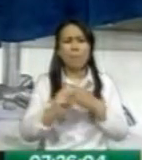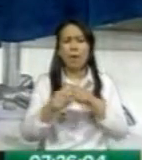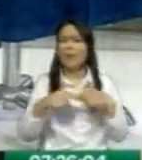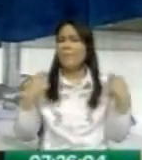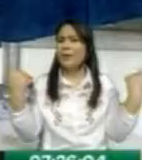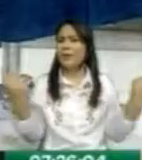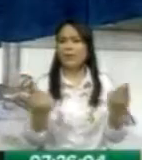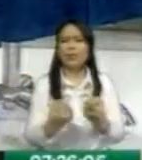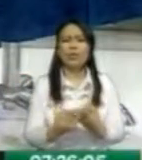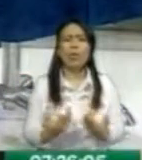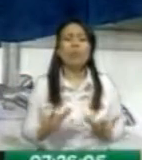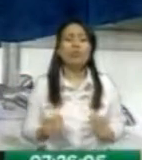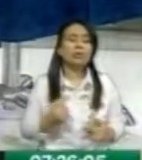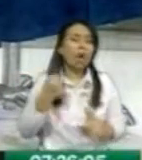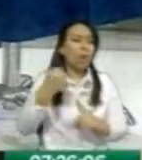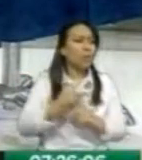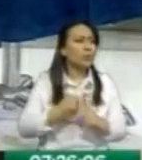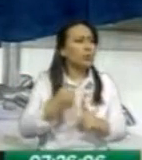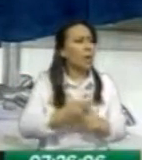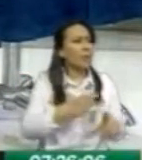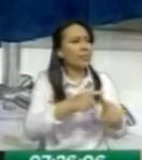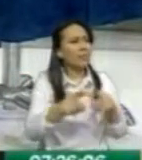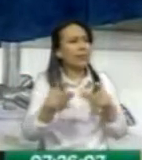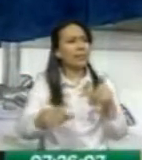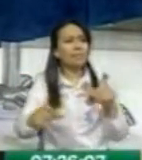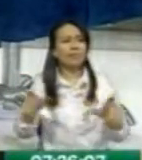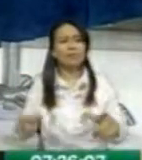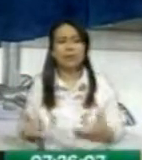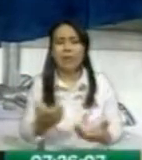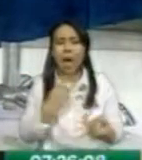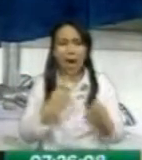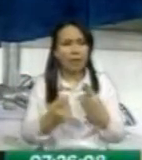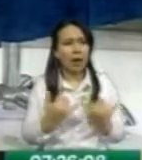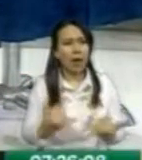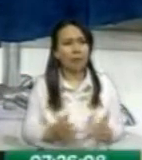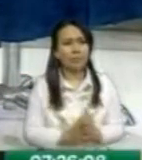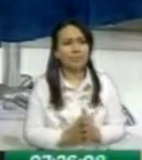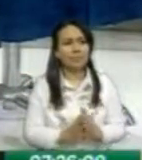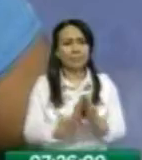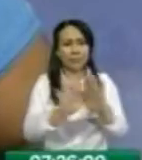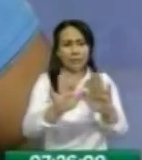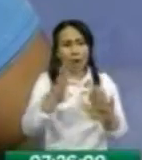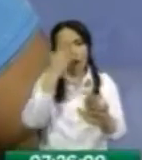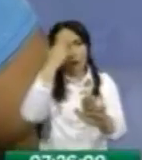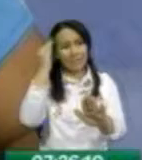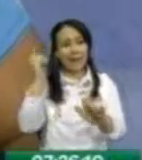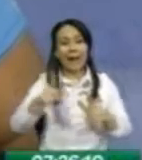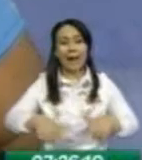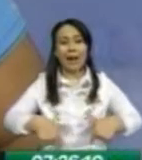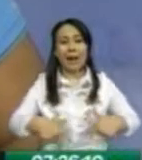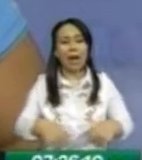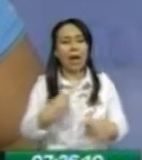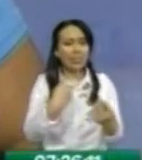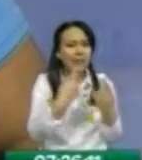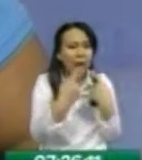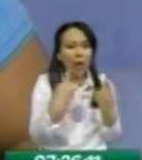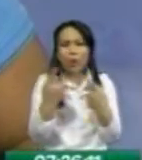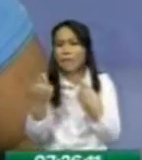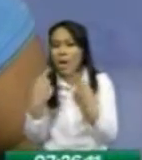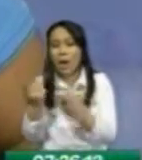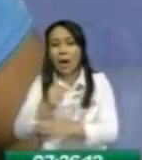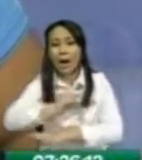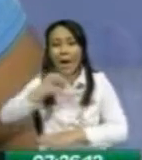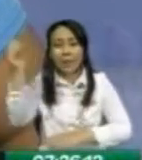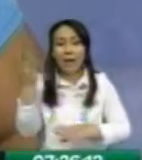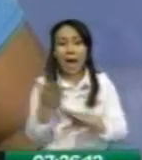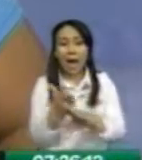que fue bandera de lucha de muchos candidatos en esa época y también ahora. Pero no se olvide una cosa, que sí, el presidente Moreno tuvo muchos diálogos después de haber ganado